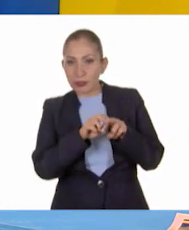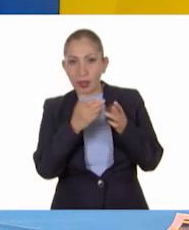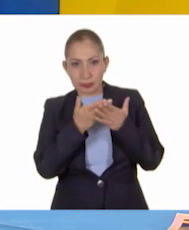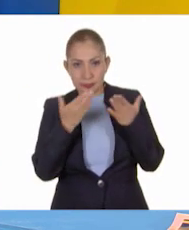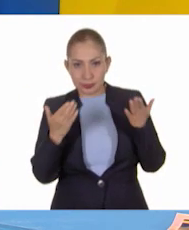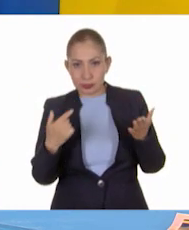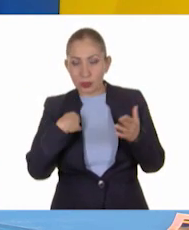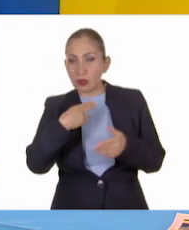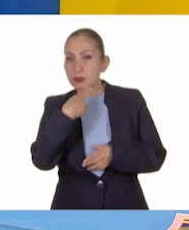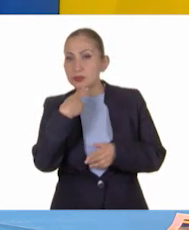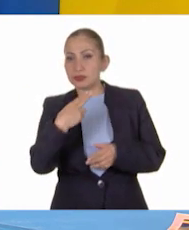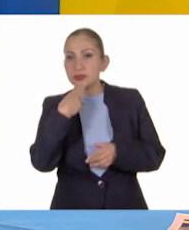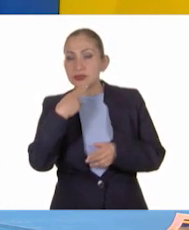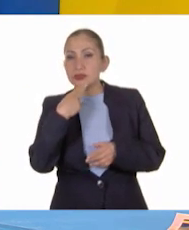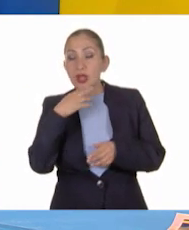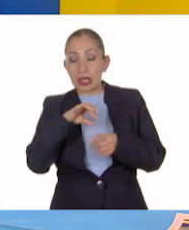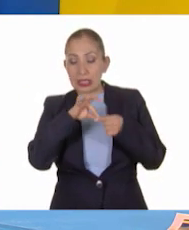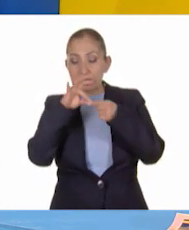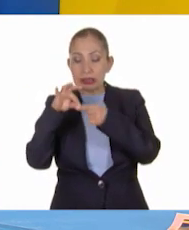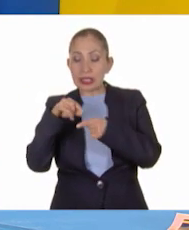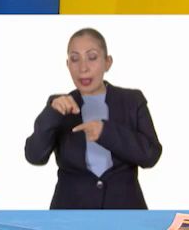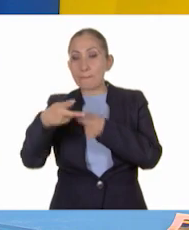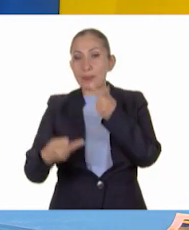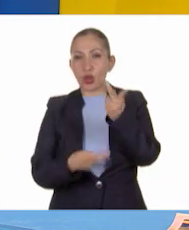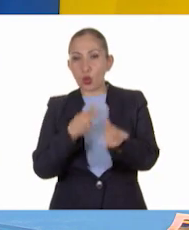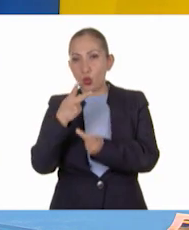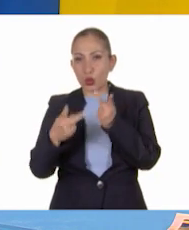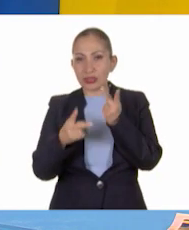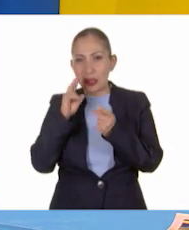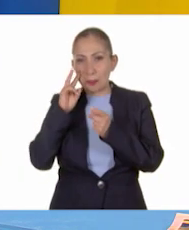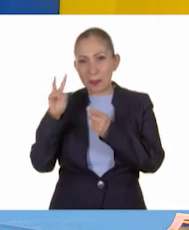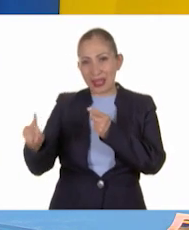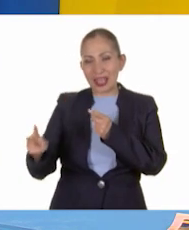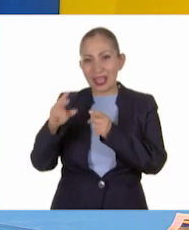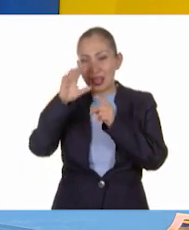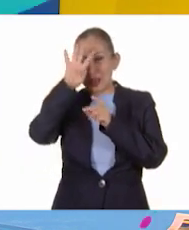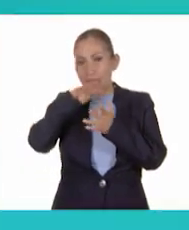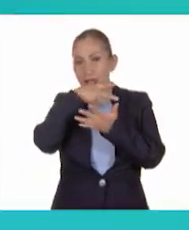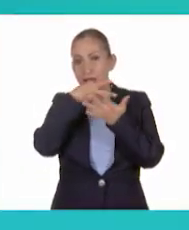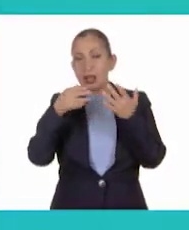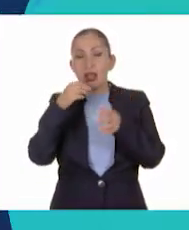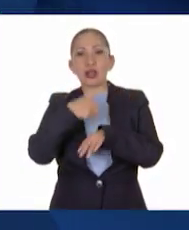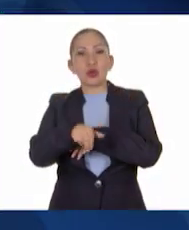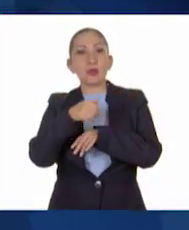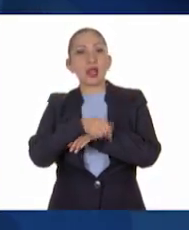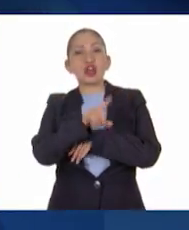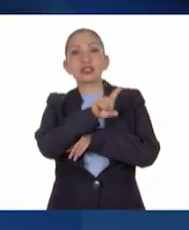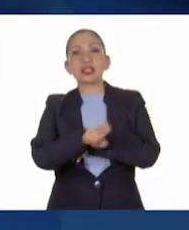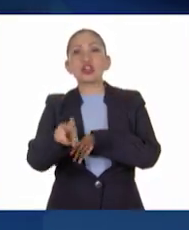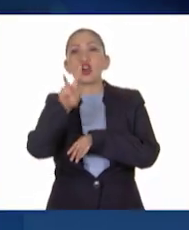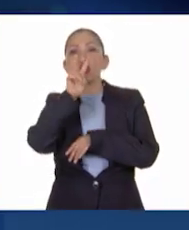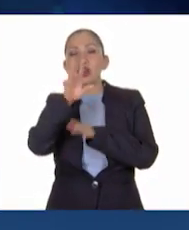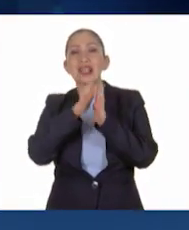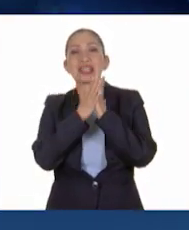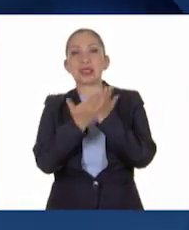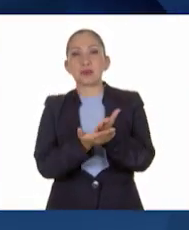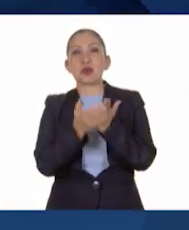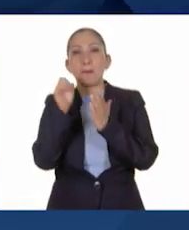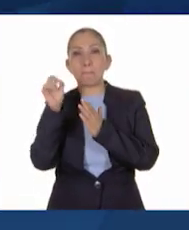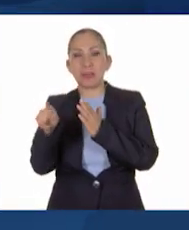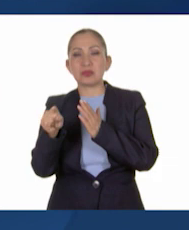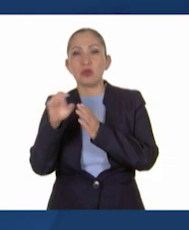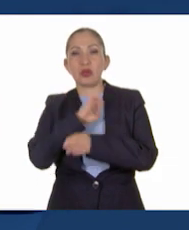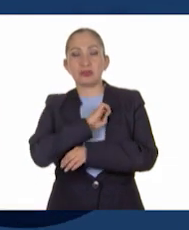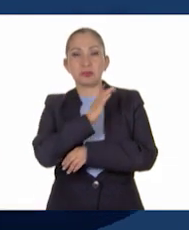ocasión, usaremos como guía las preguntas que aparecen en la tabla de la página 102 del libro de texto